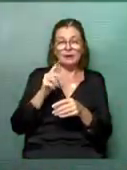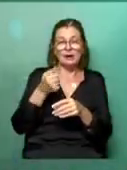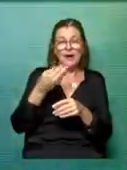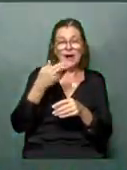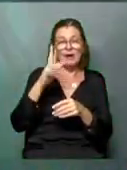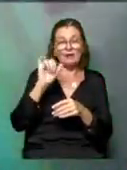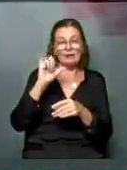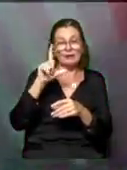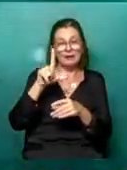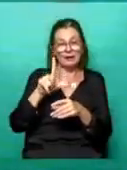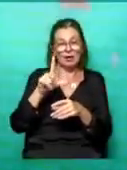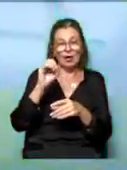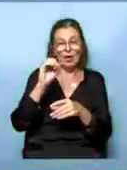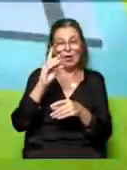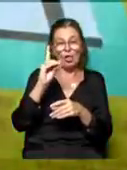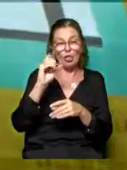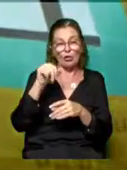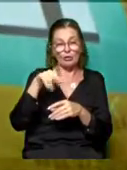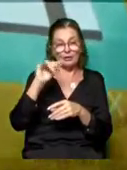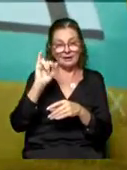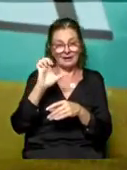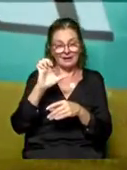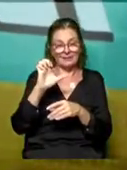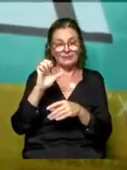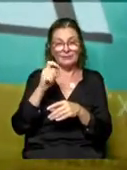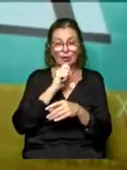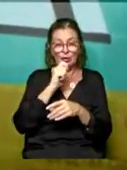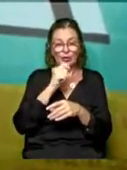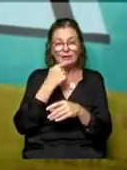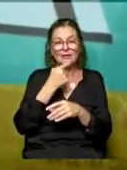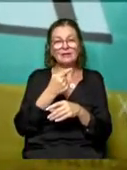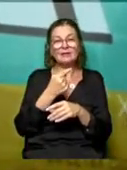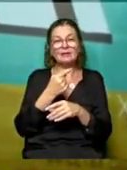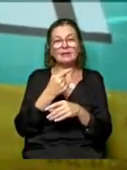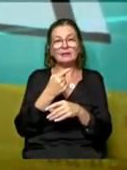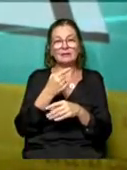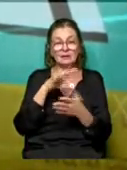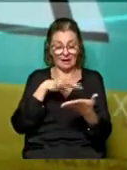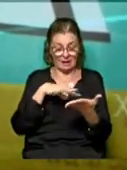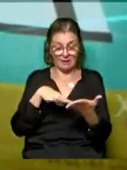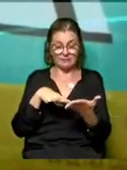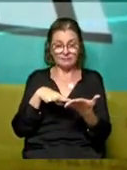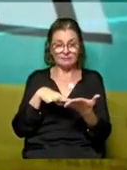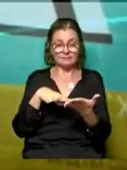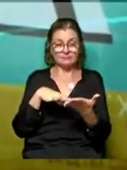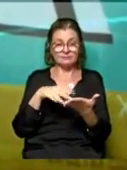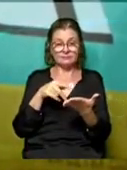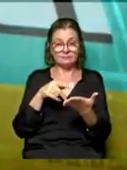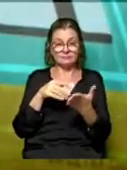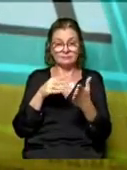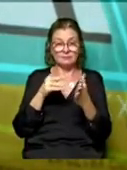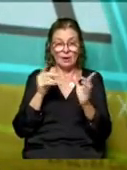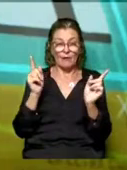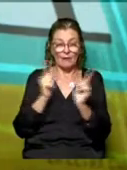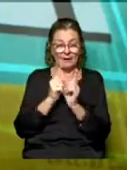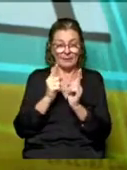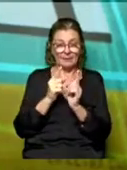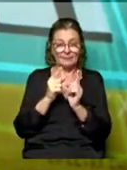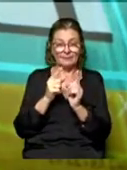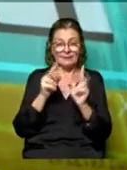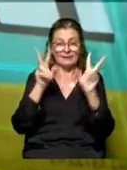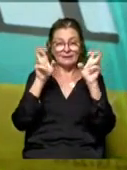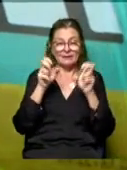en La Última Búsqueda. ¿Ah? La nota de Odone, se las recomiendo, es una columna breve y contundente, se